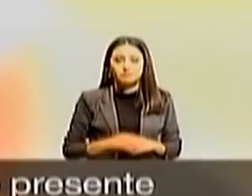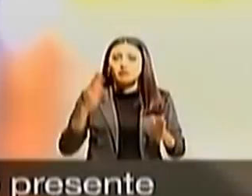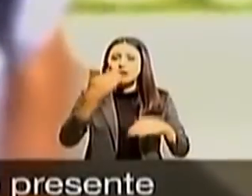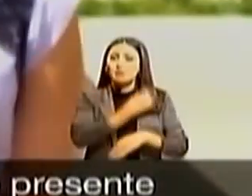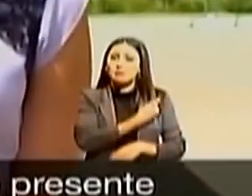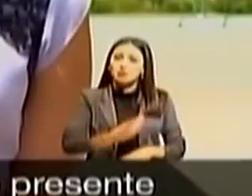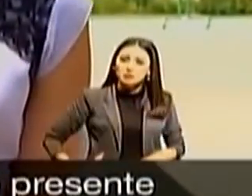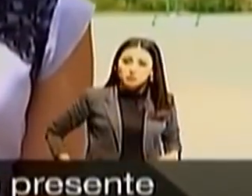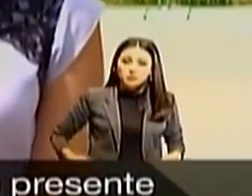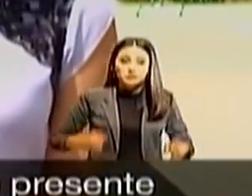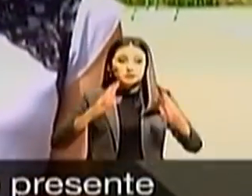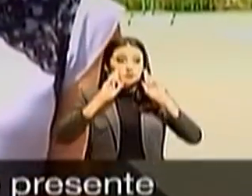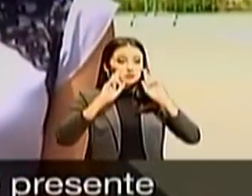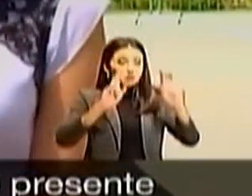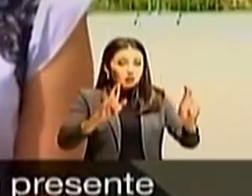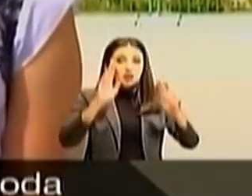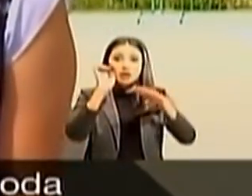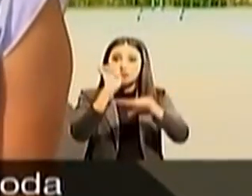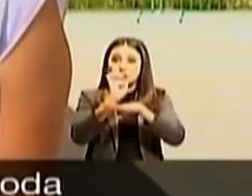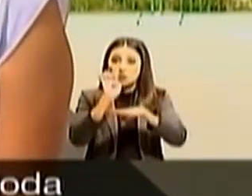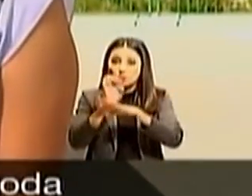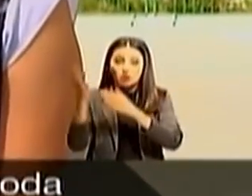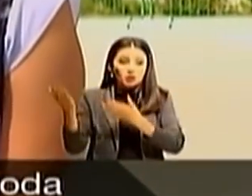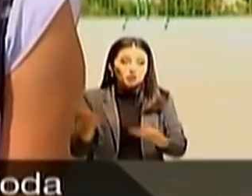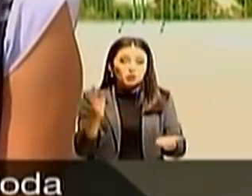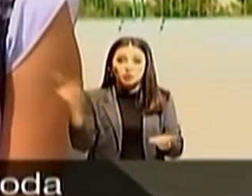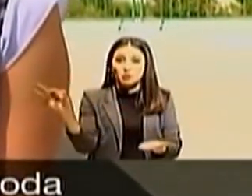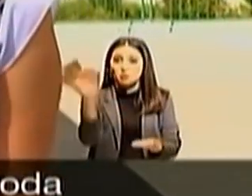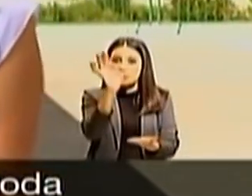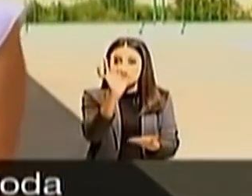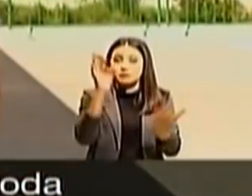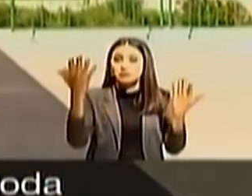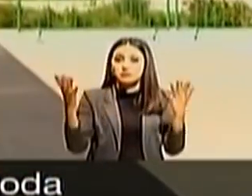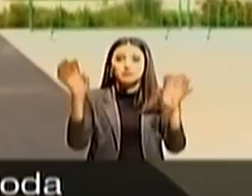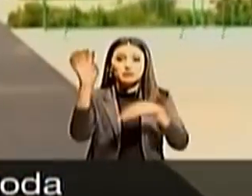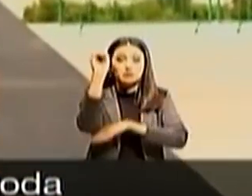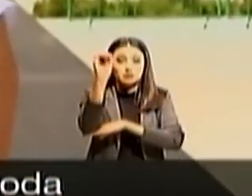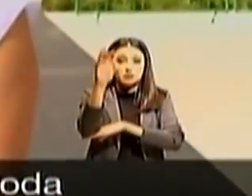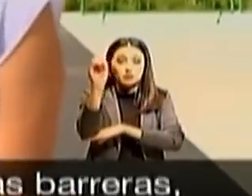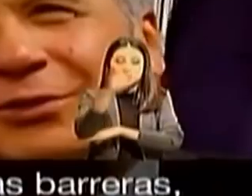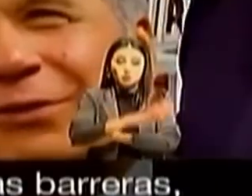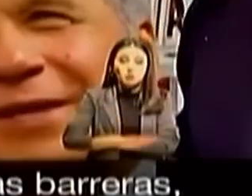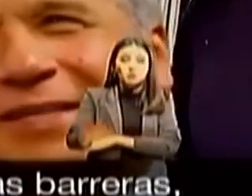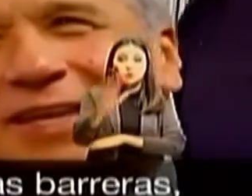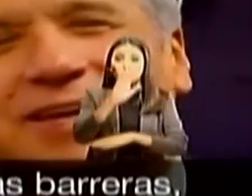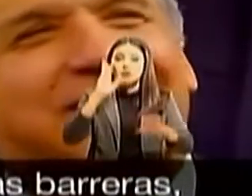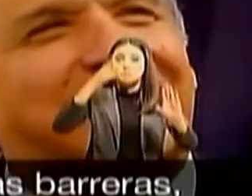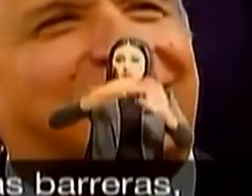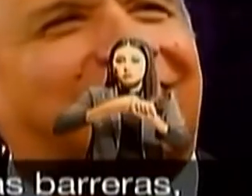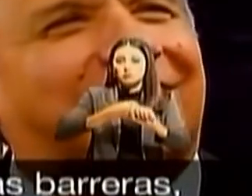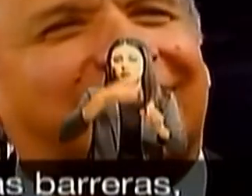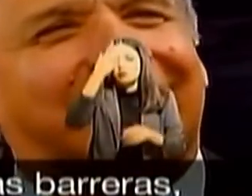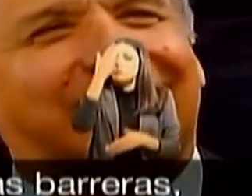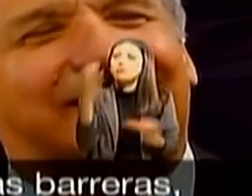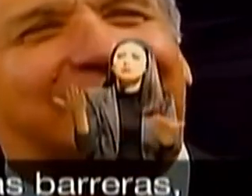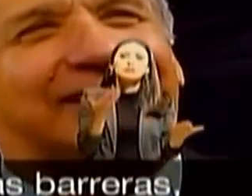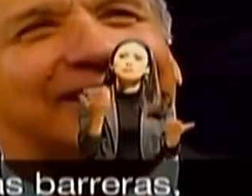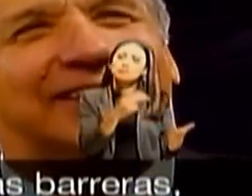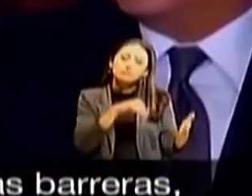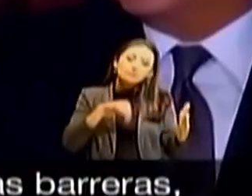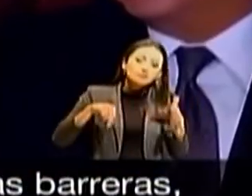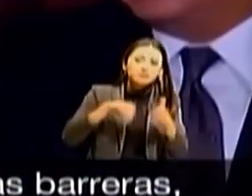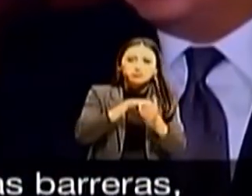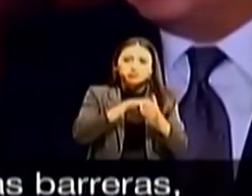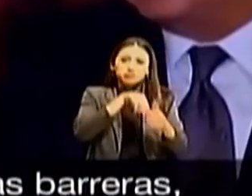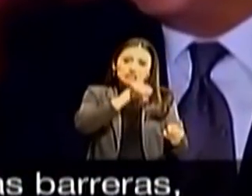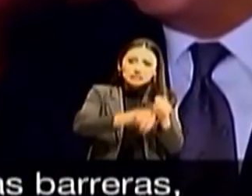presidente Moreno esté presente en la Cumbre Mundial de Discapacidades es un reconocimiento a toda la sociedad ecuatoriana, porque hemos logrado romper